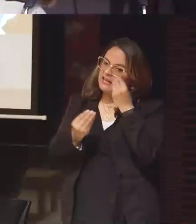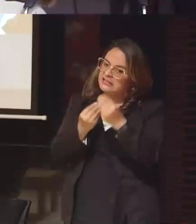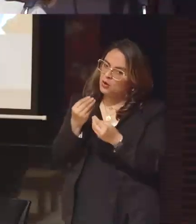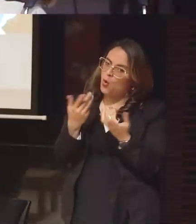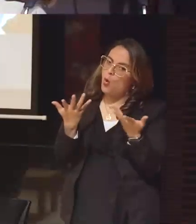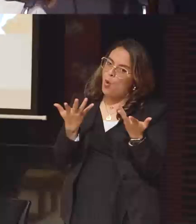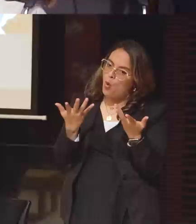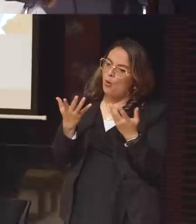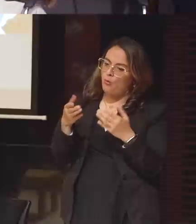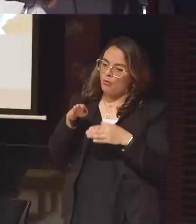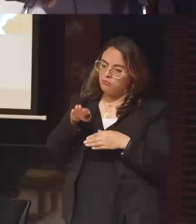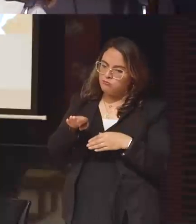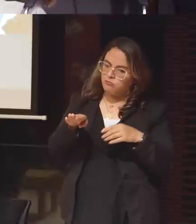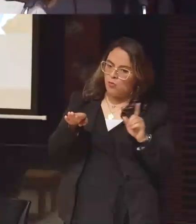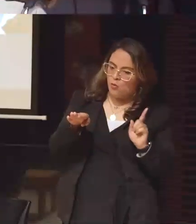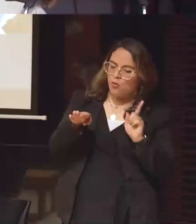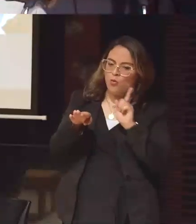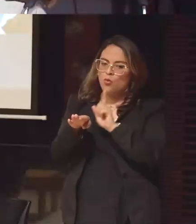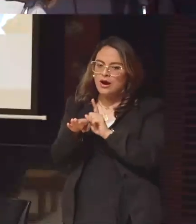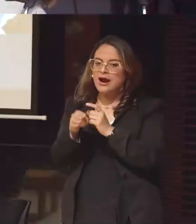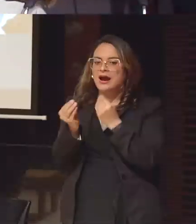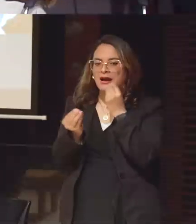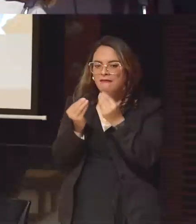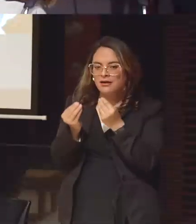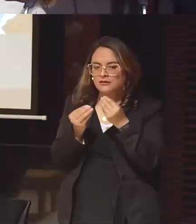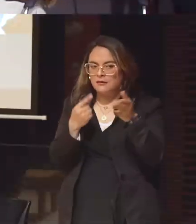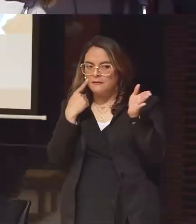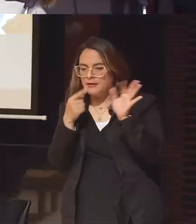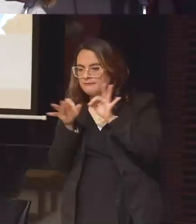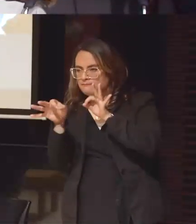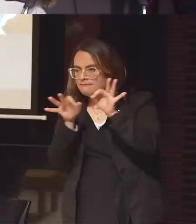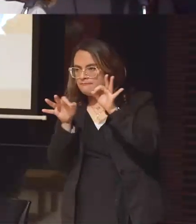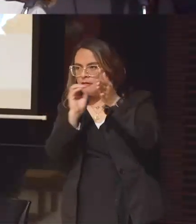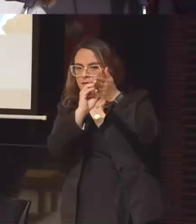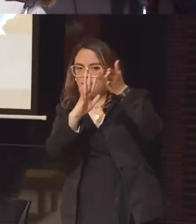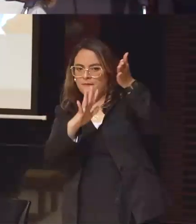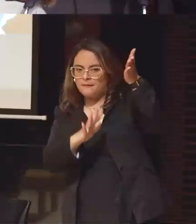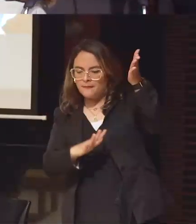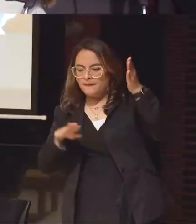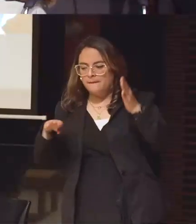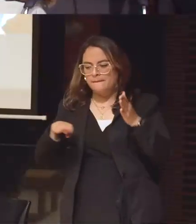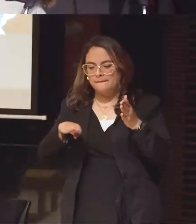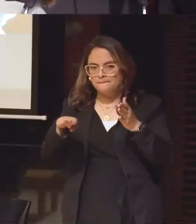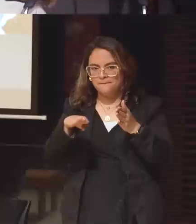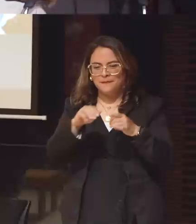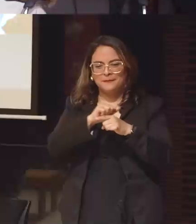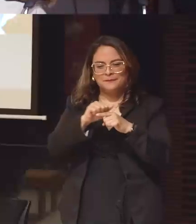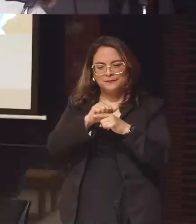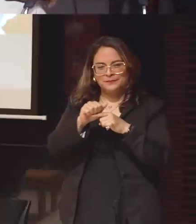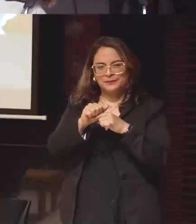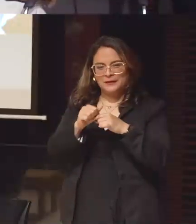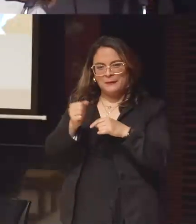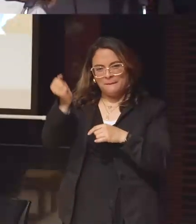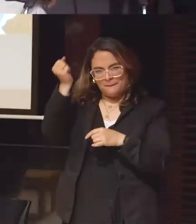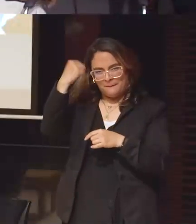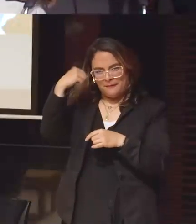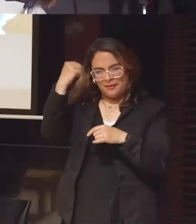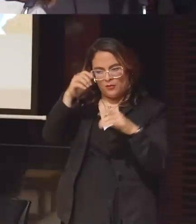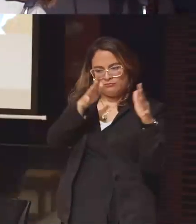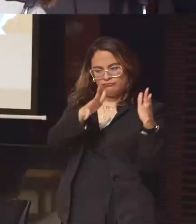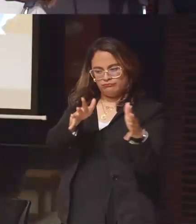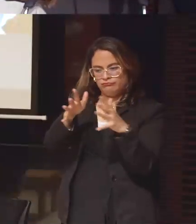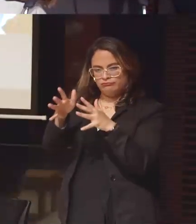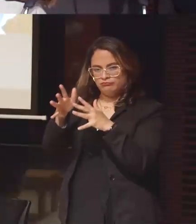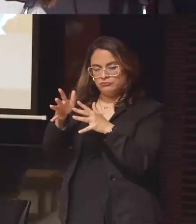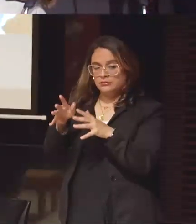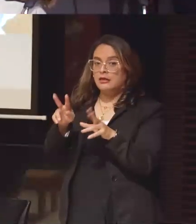las estaciones, cómo es el mapa de las estaciones, etc. Hay toda una parte pedagógica. Pero a donde quiero llegar es que hay una cosa con el tema de